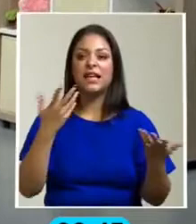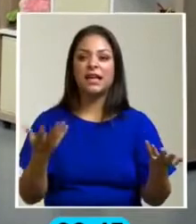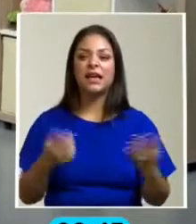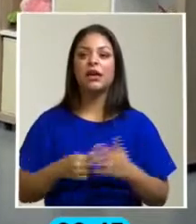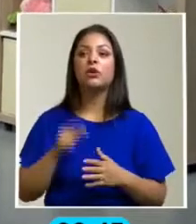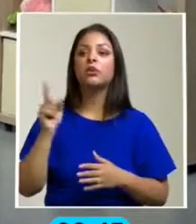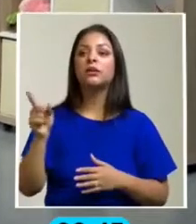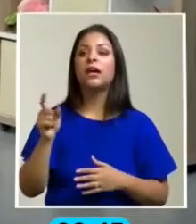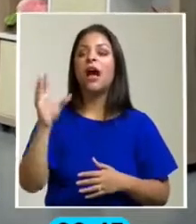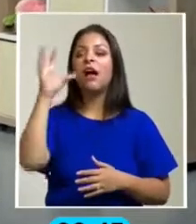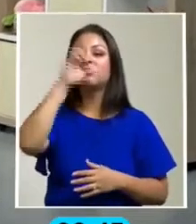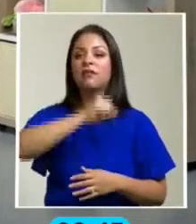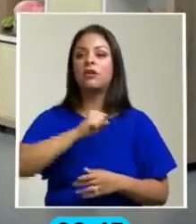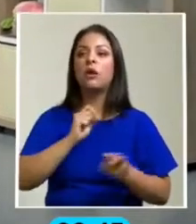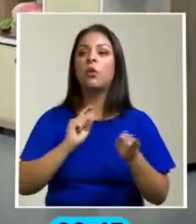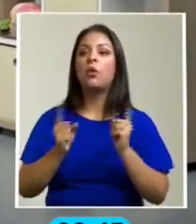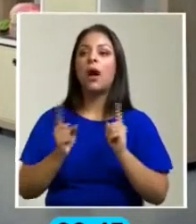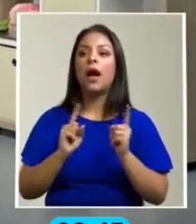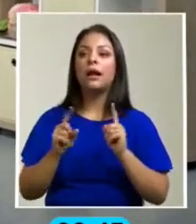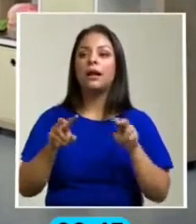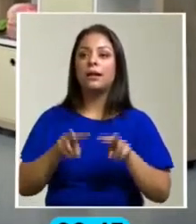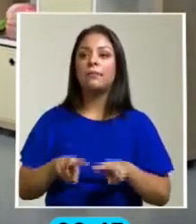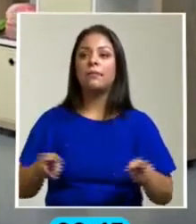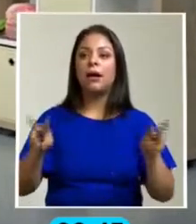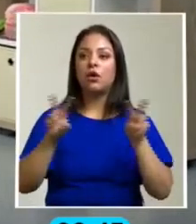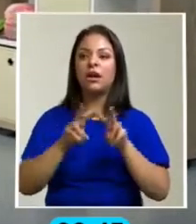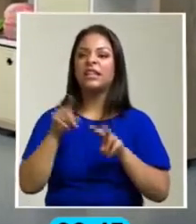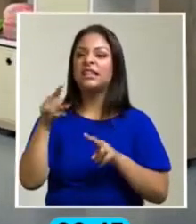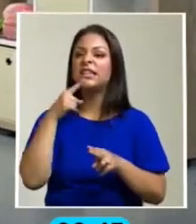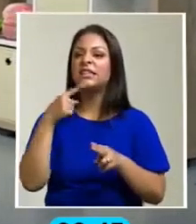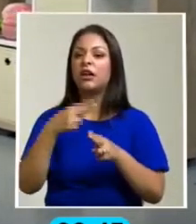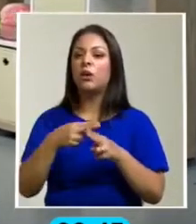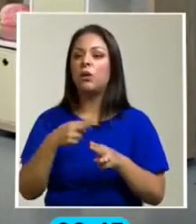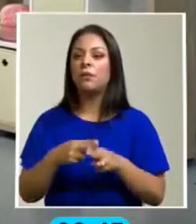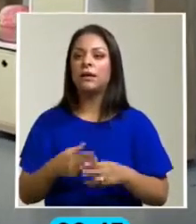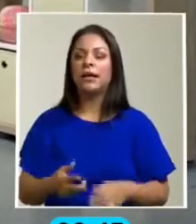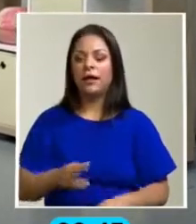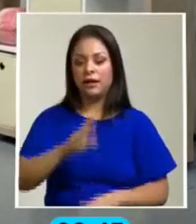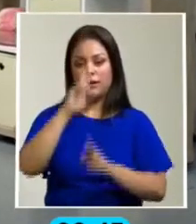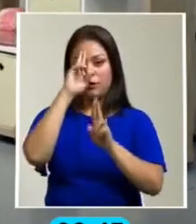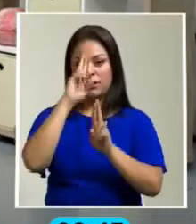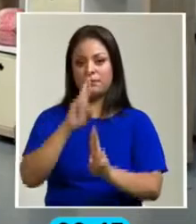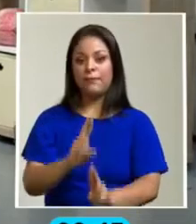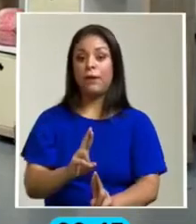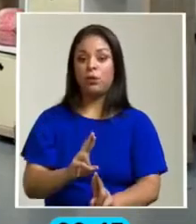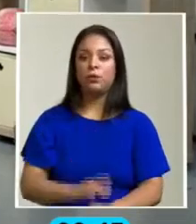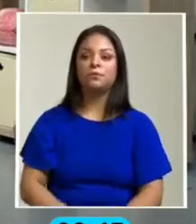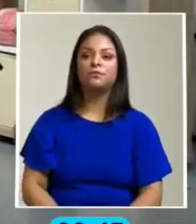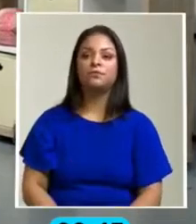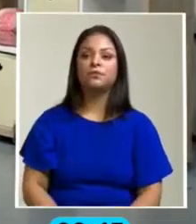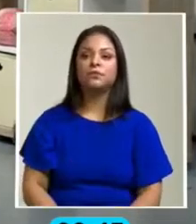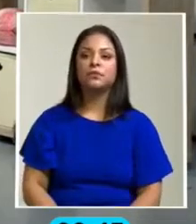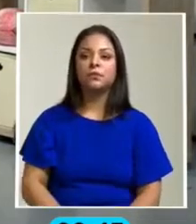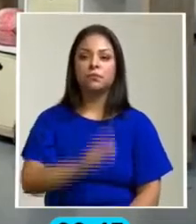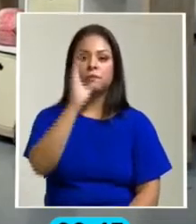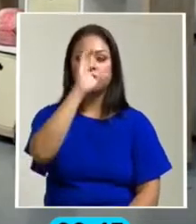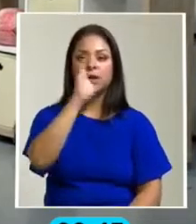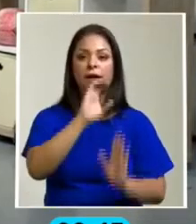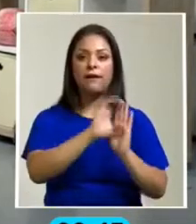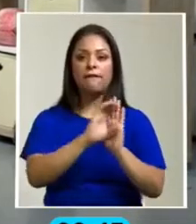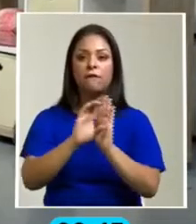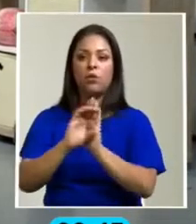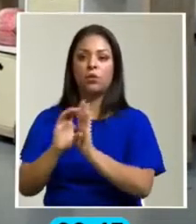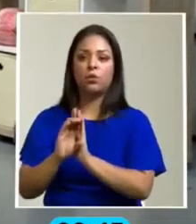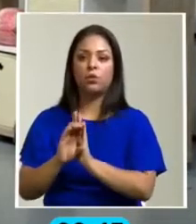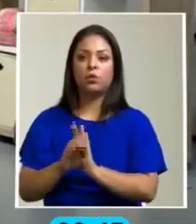identificar el valor, ¿verdad? ¿Qué valor es este? Respeto. Ok, buscamos el valor en las imágenes y